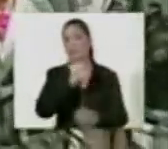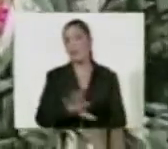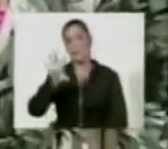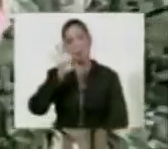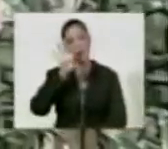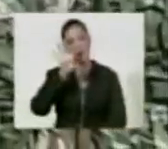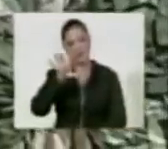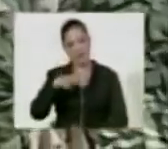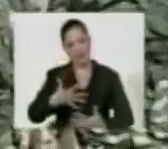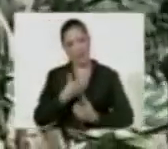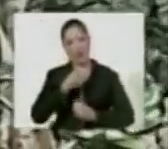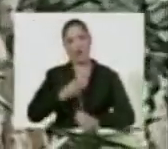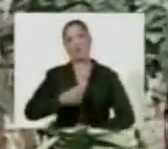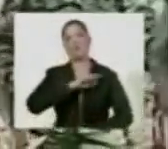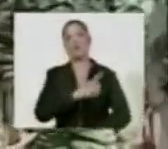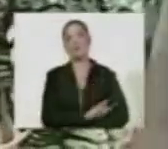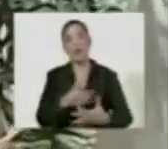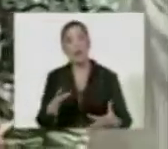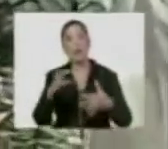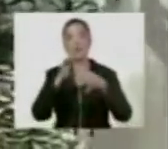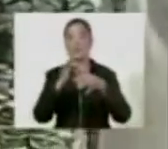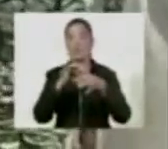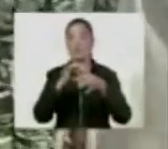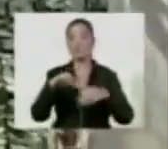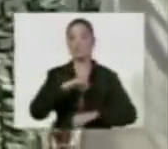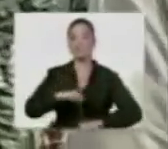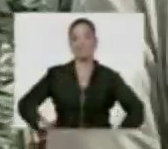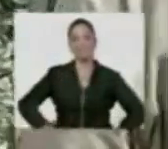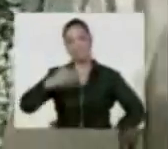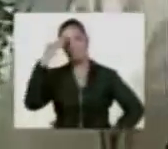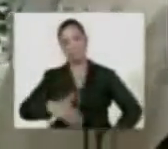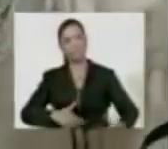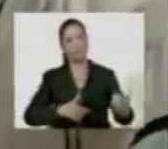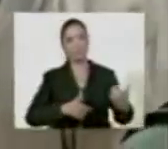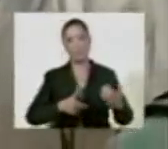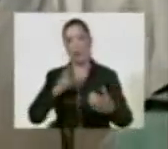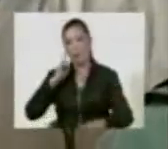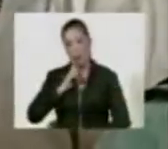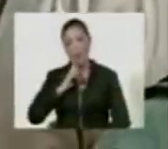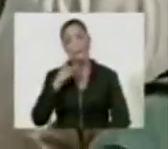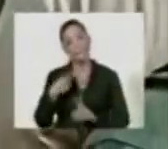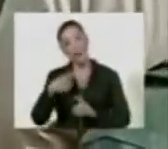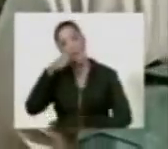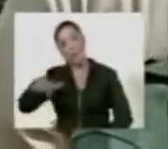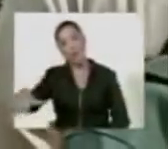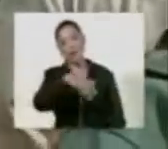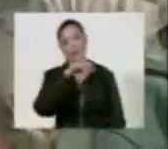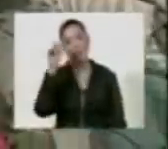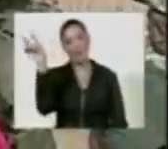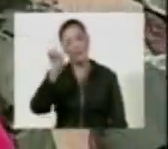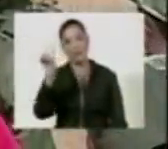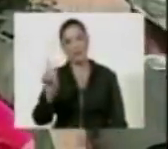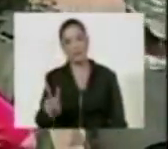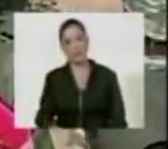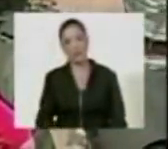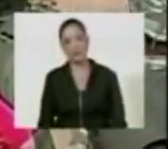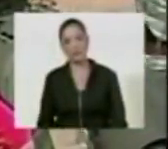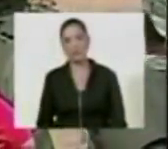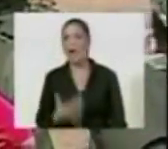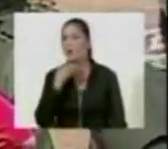y fortalecer la unión entre la Fuerza Armada Nacional Bolivariana y el pueblo venezolano. Lo